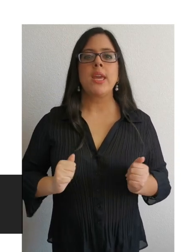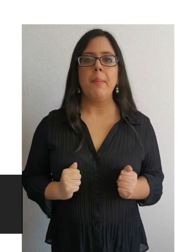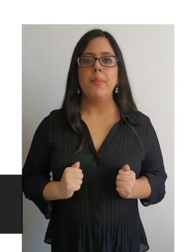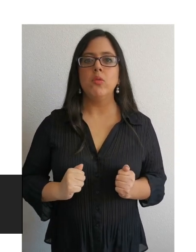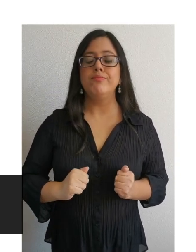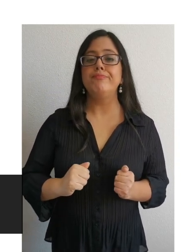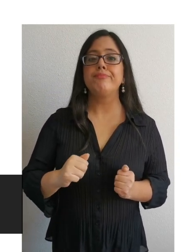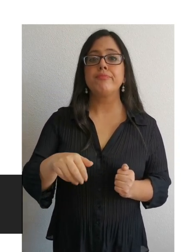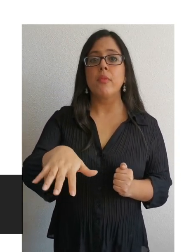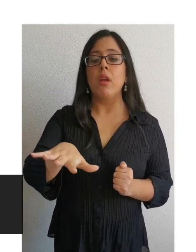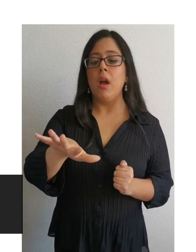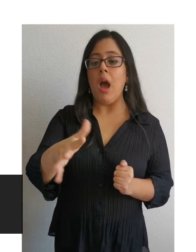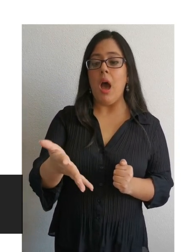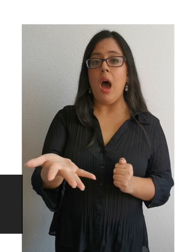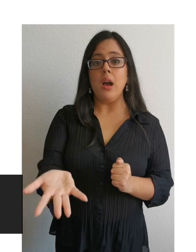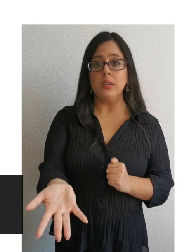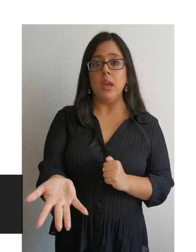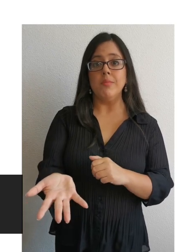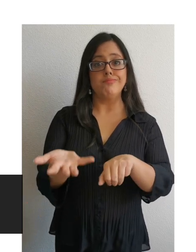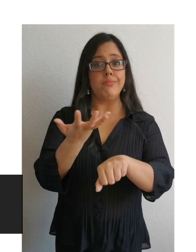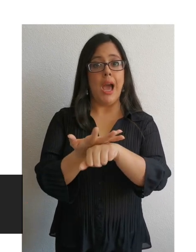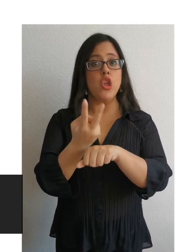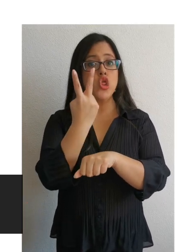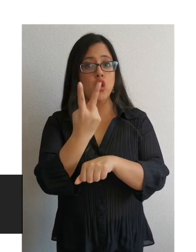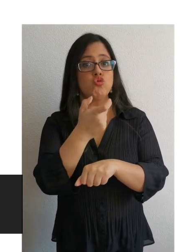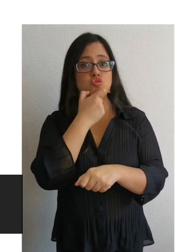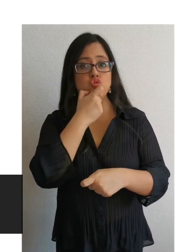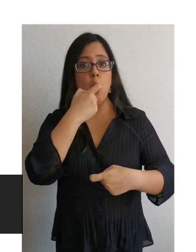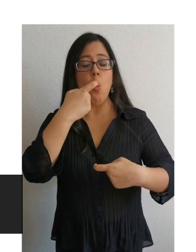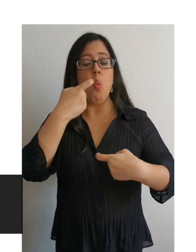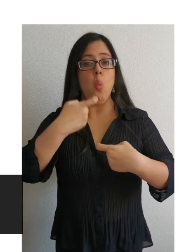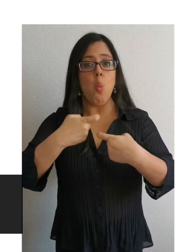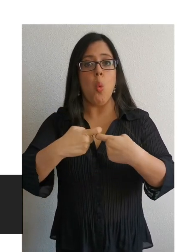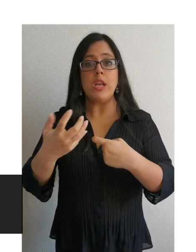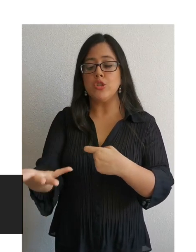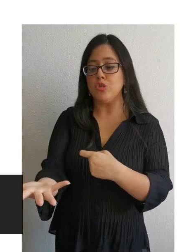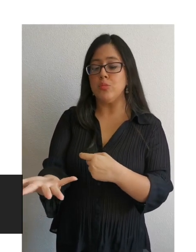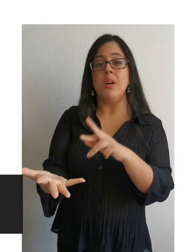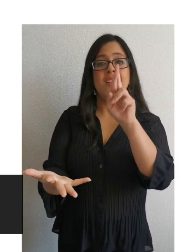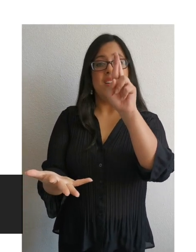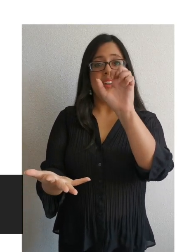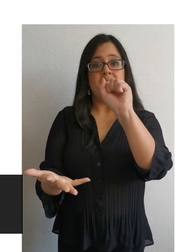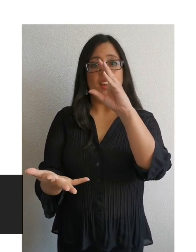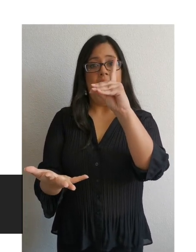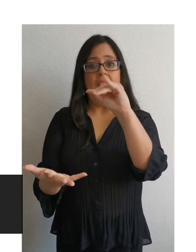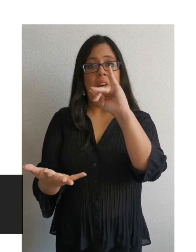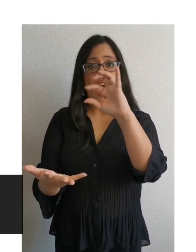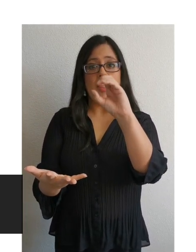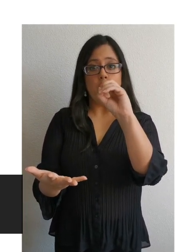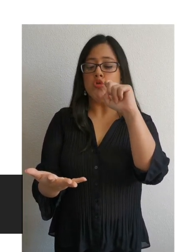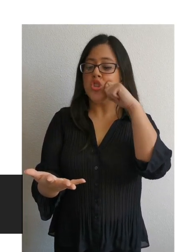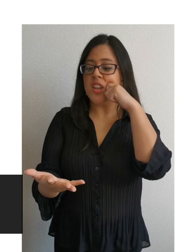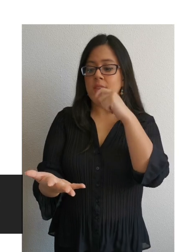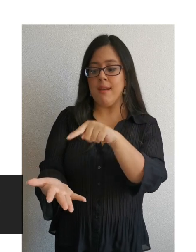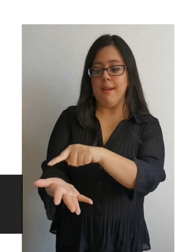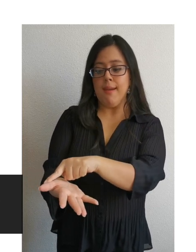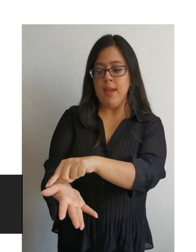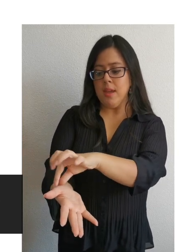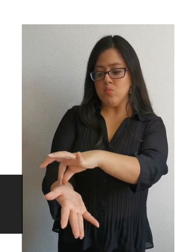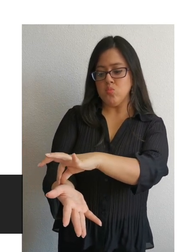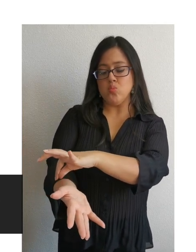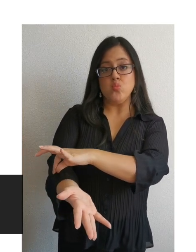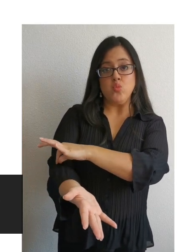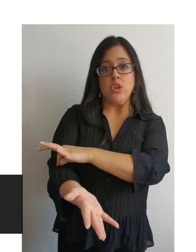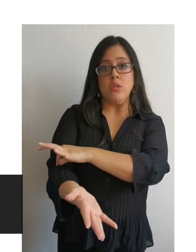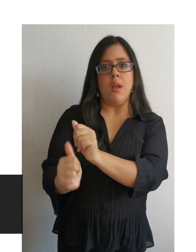nuestro antebrazo tenemos 2 huesos. El radio está hacia afuera o se aleja de la línea mediana y por lo tanto es